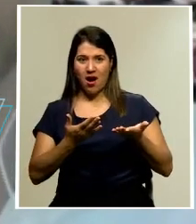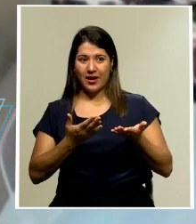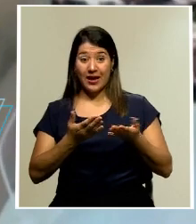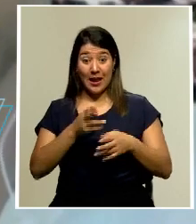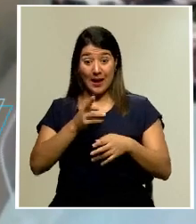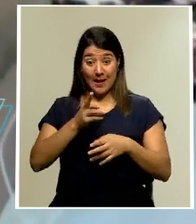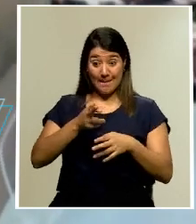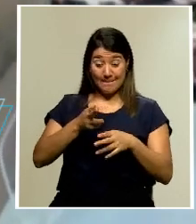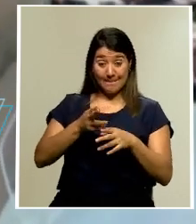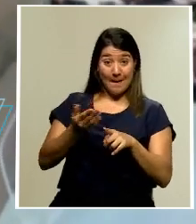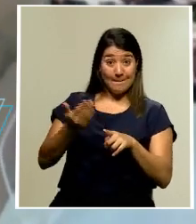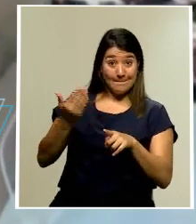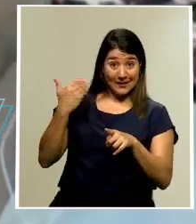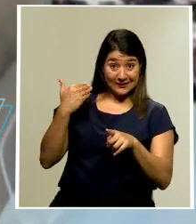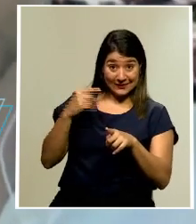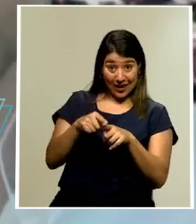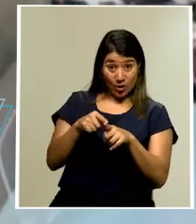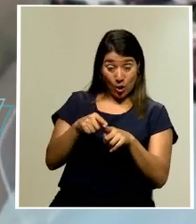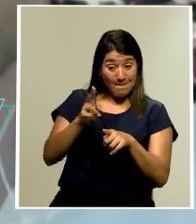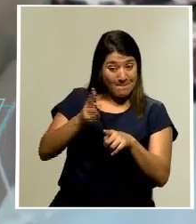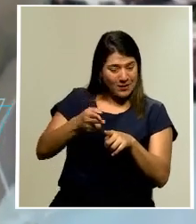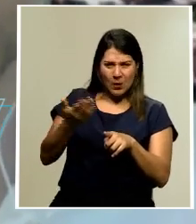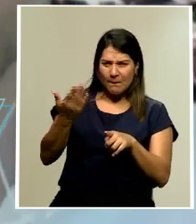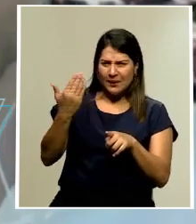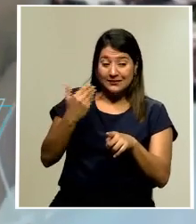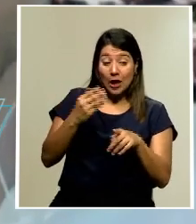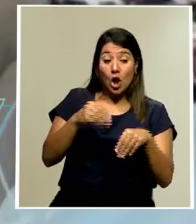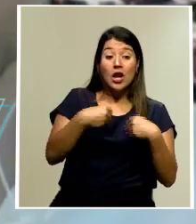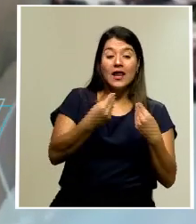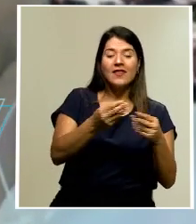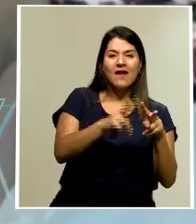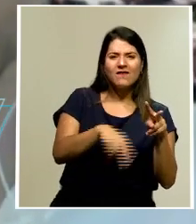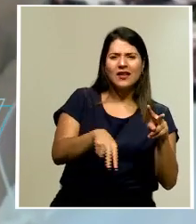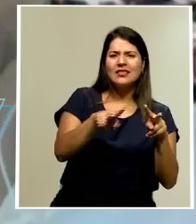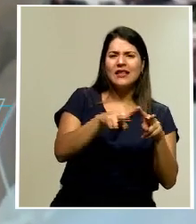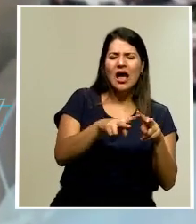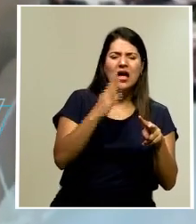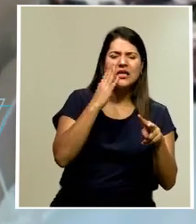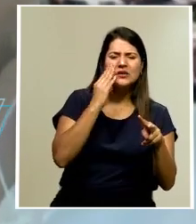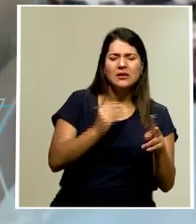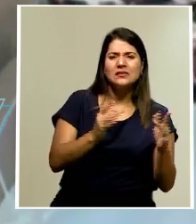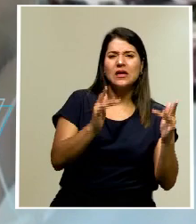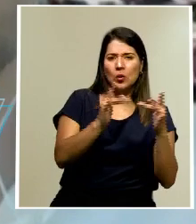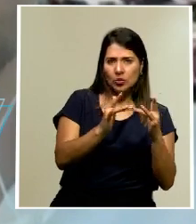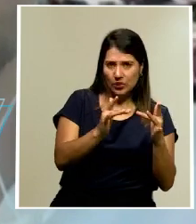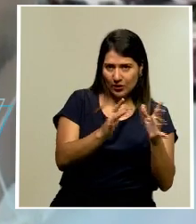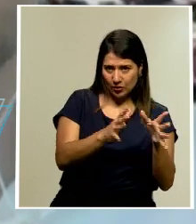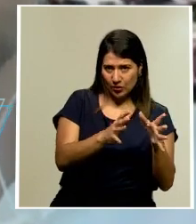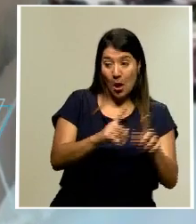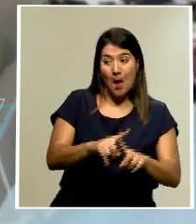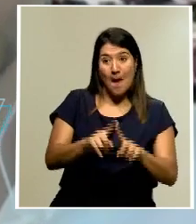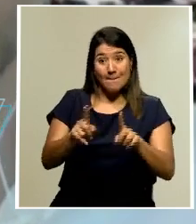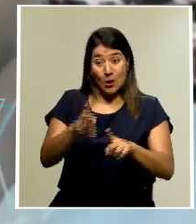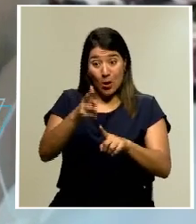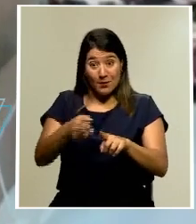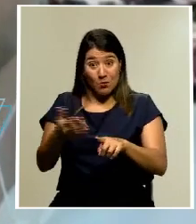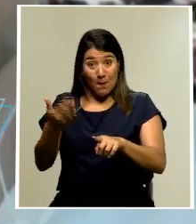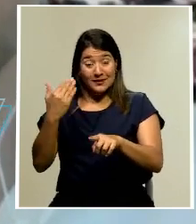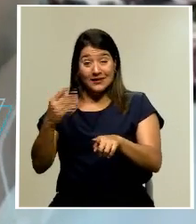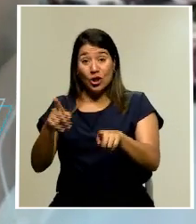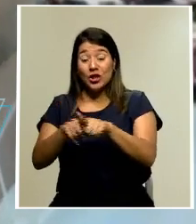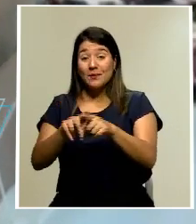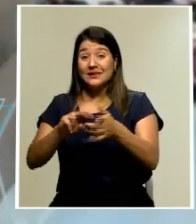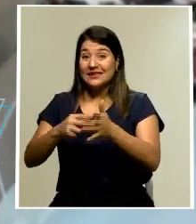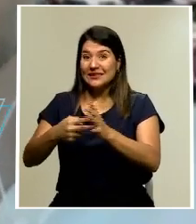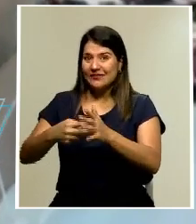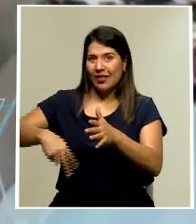hay elementos que le dan ventaja, la experiencia, los contactos, todo eso que él pregona, pero también tiene un pasado